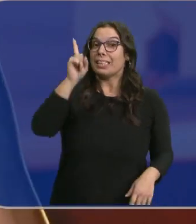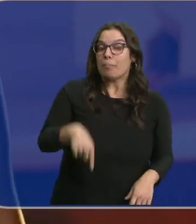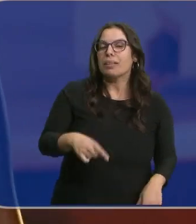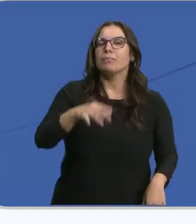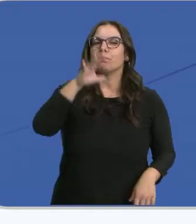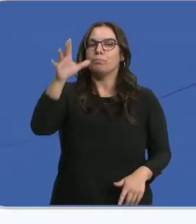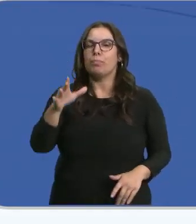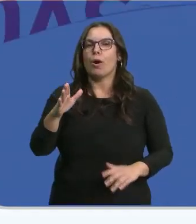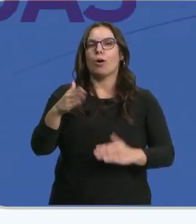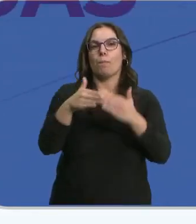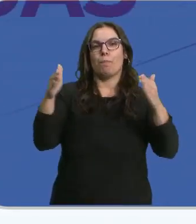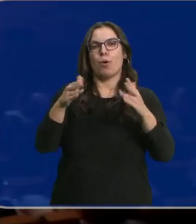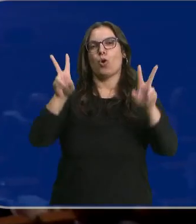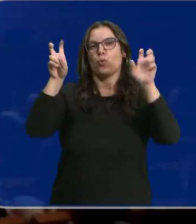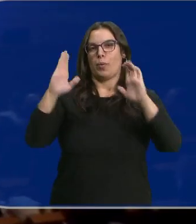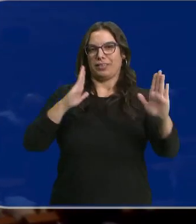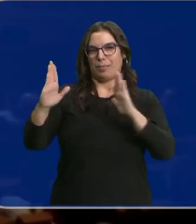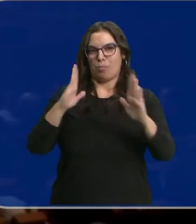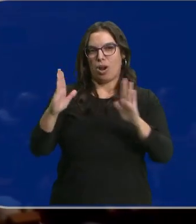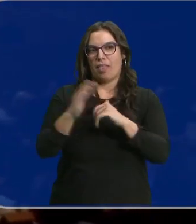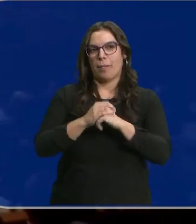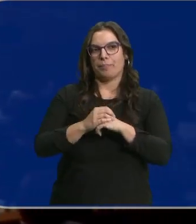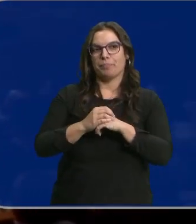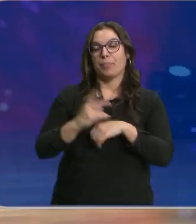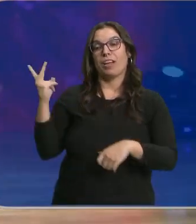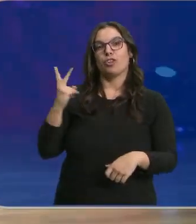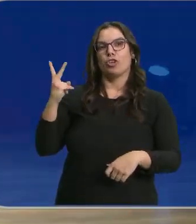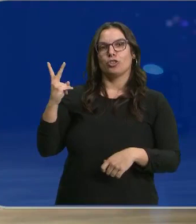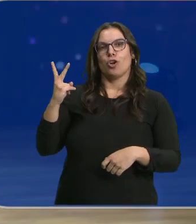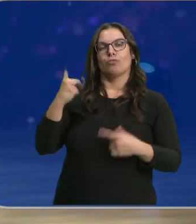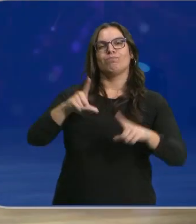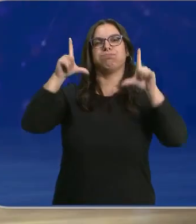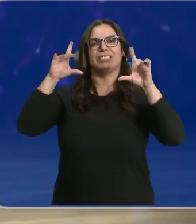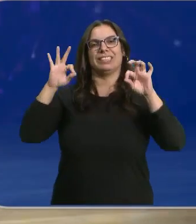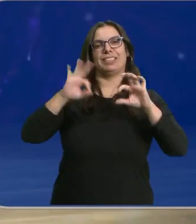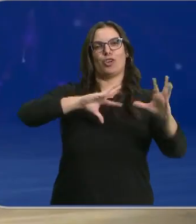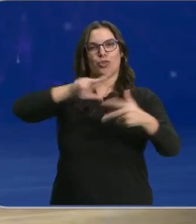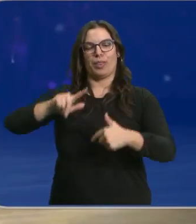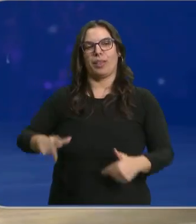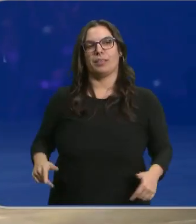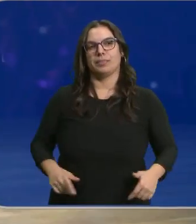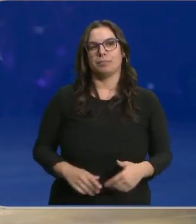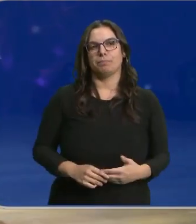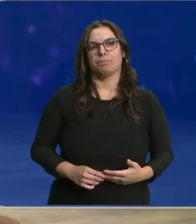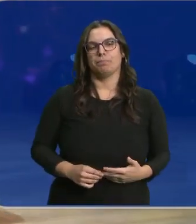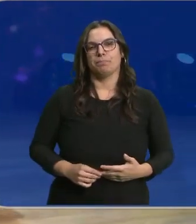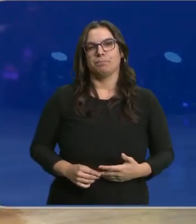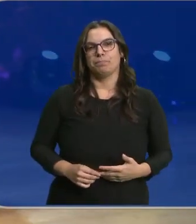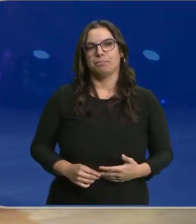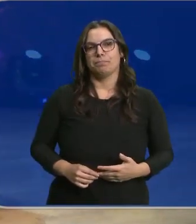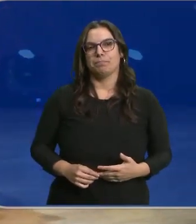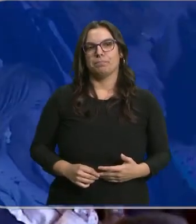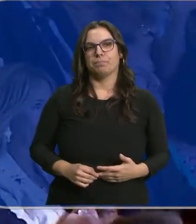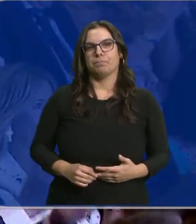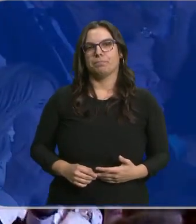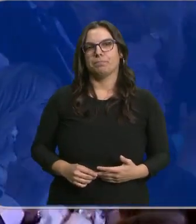porque estrenamos nueva temporada, con ellos al frente de los informativos. Por la tarde adelantamos nuestra cita a las 8 de lunes